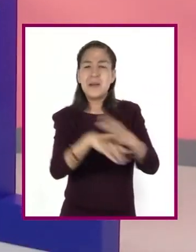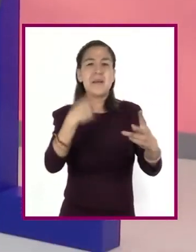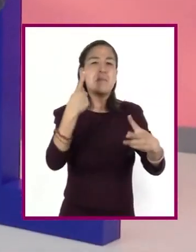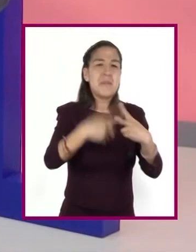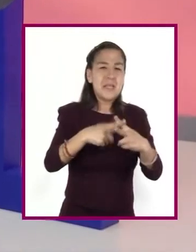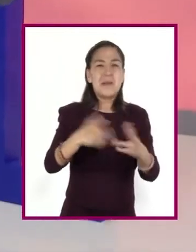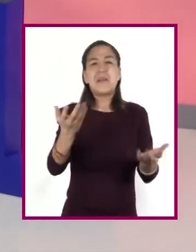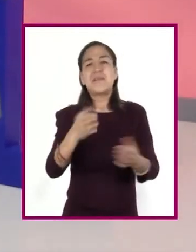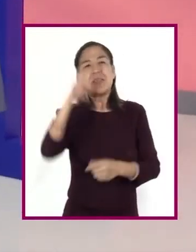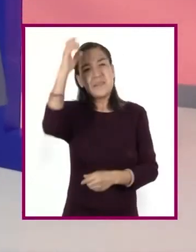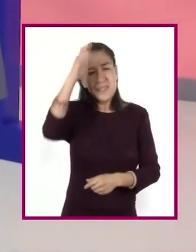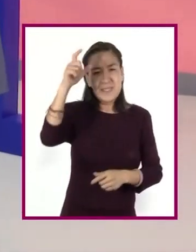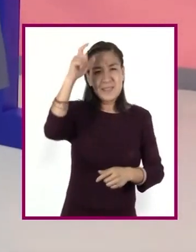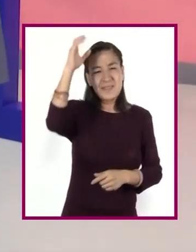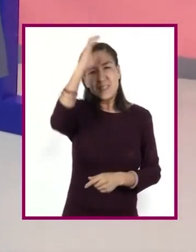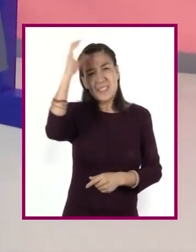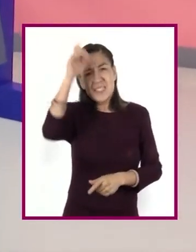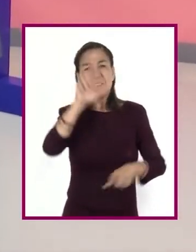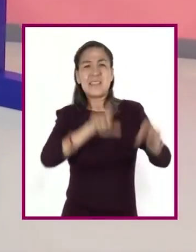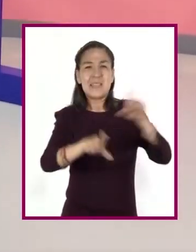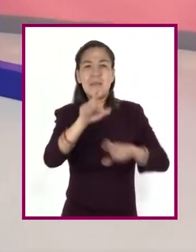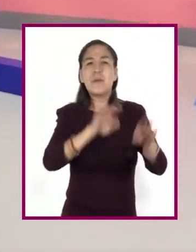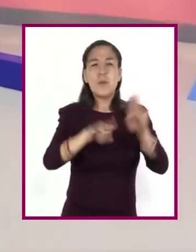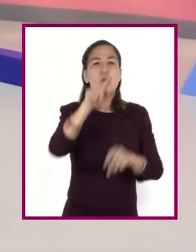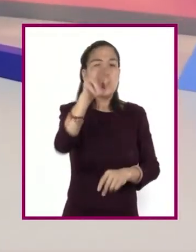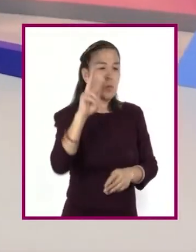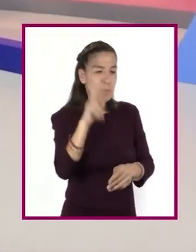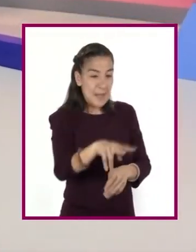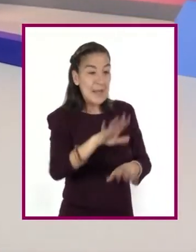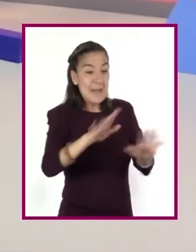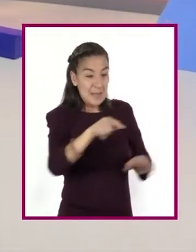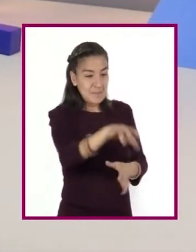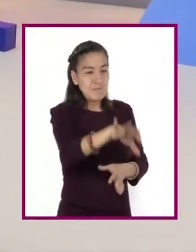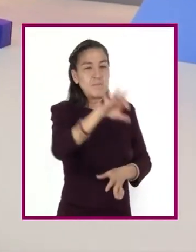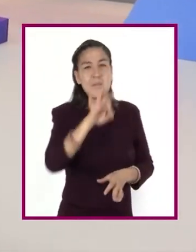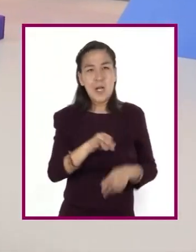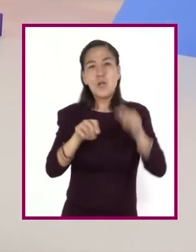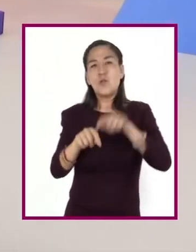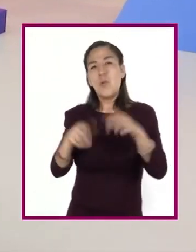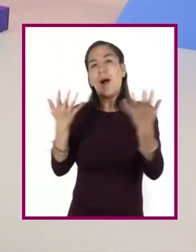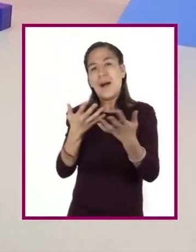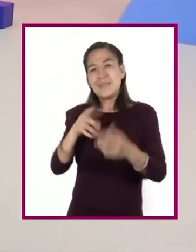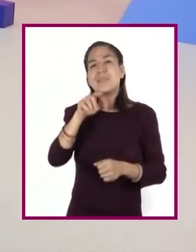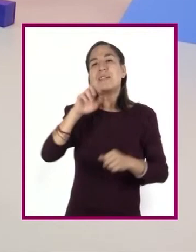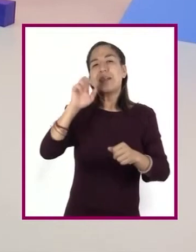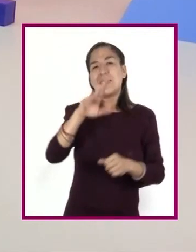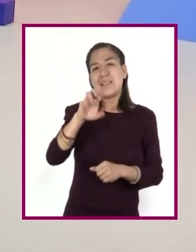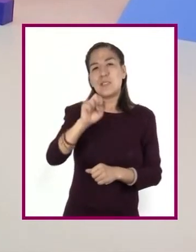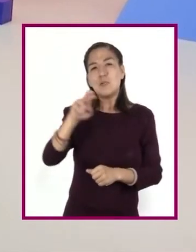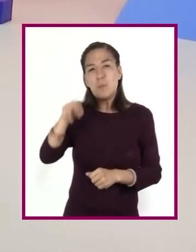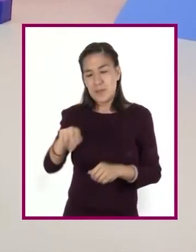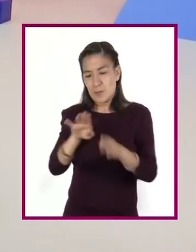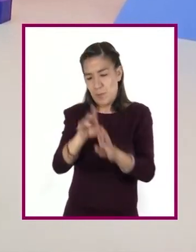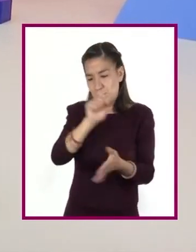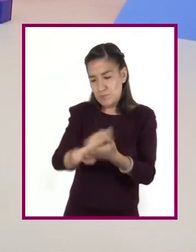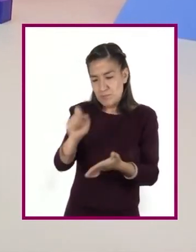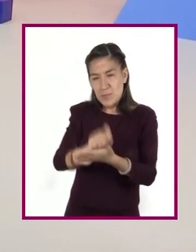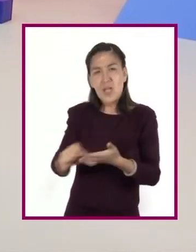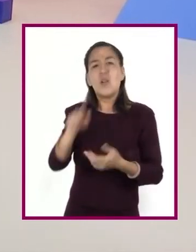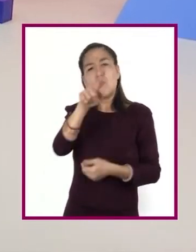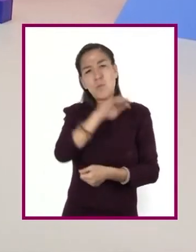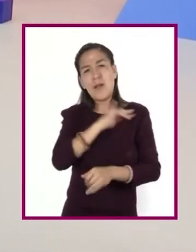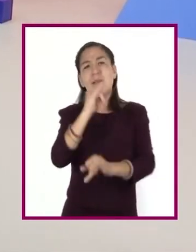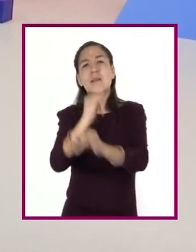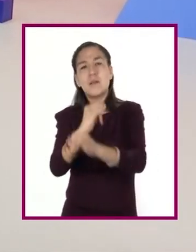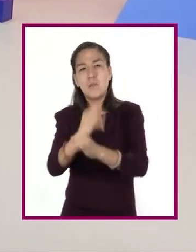elaborar resúmenes de temas que les llamen la atención. Recuerden que pueden ampliar su información en sitios de